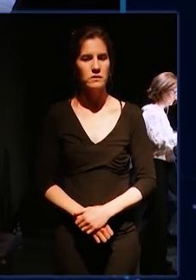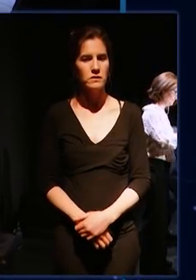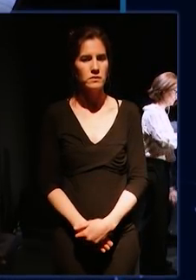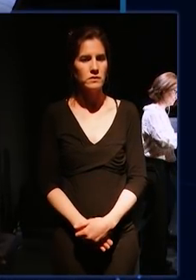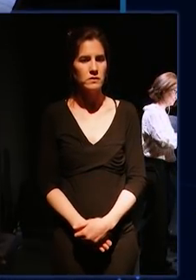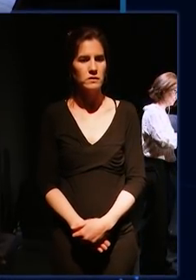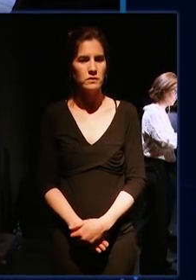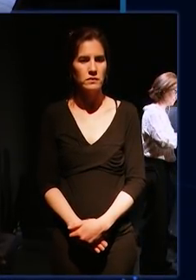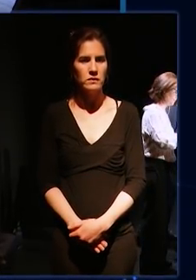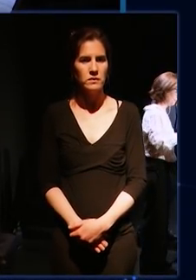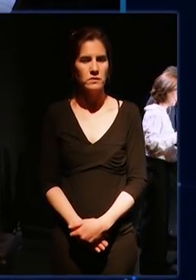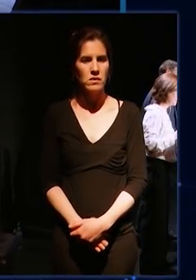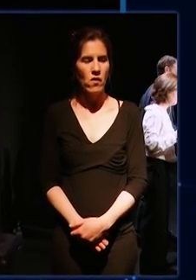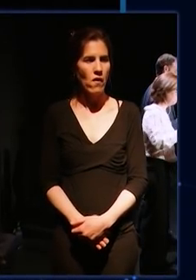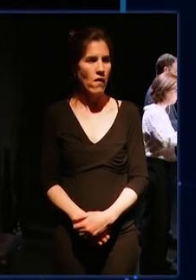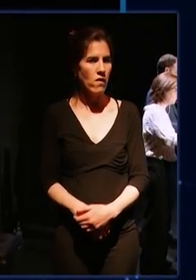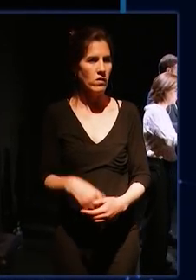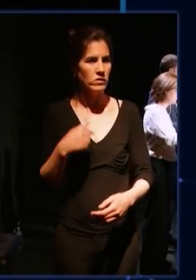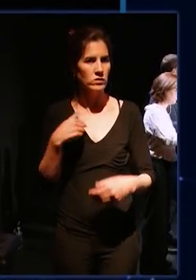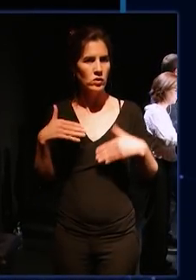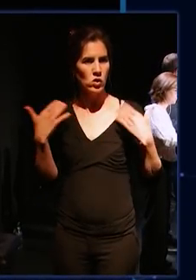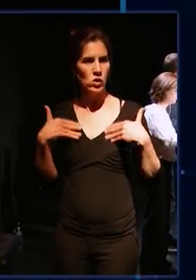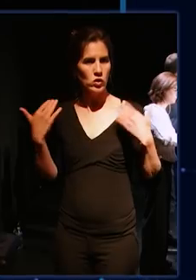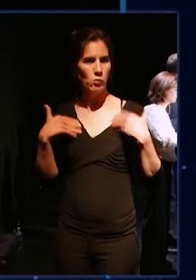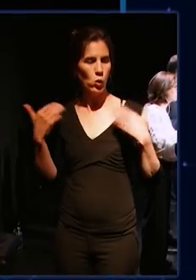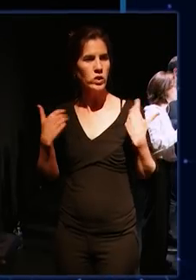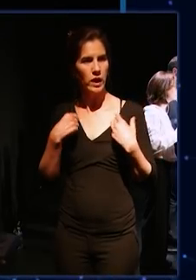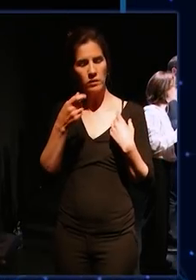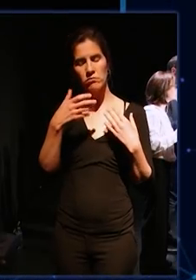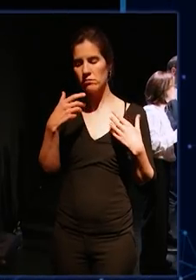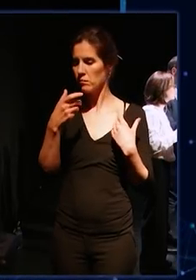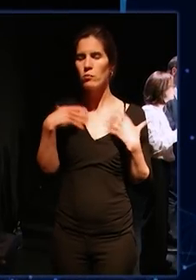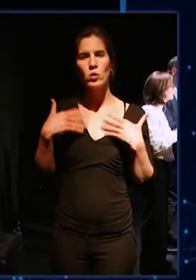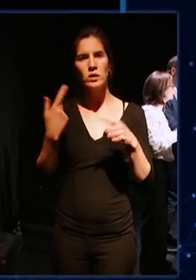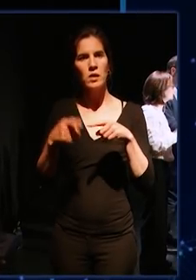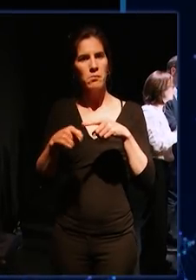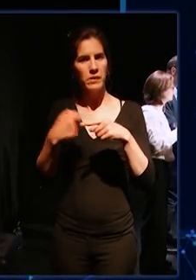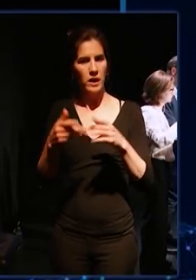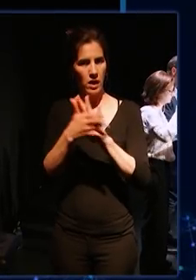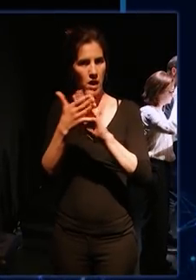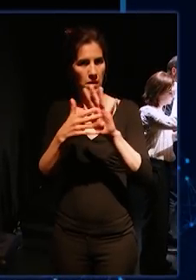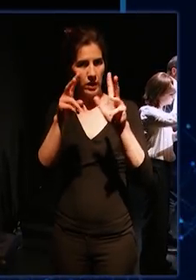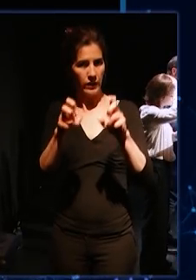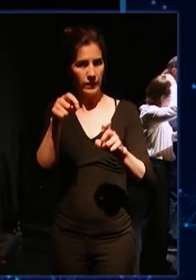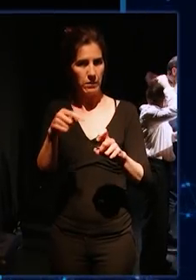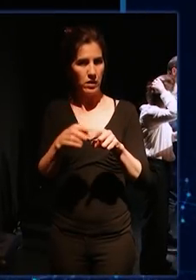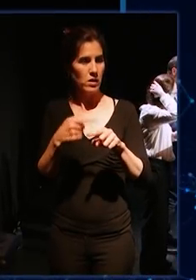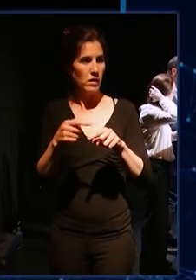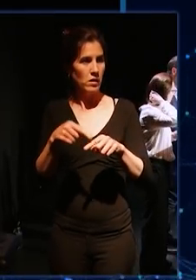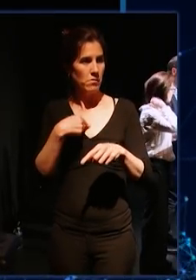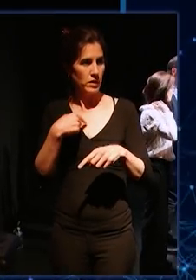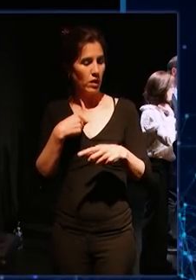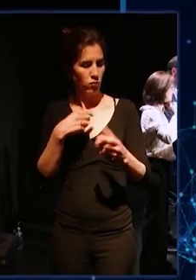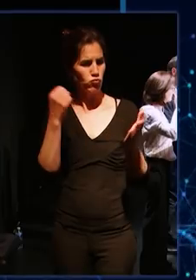Bien, pues yo, la verdad es que me complace hablar de este tema que tiene una gran carga simbólica y, bueno, pues además